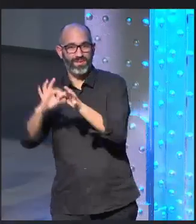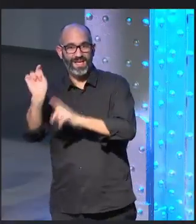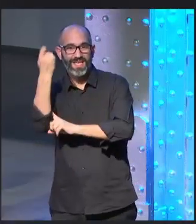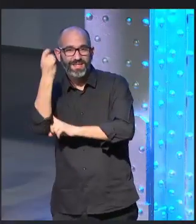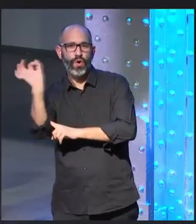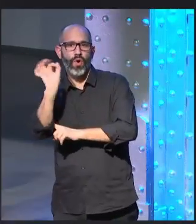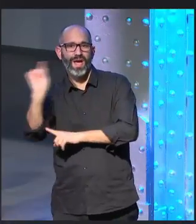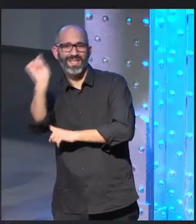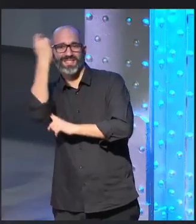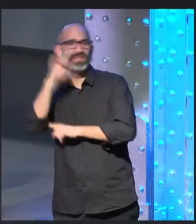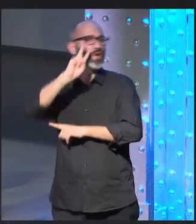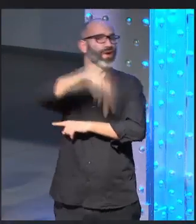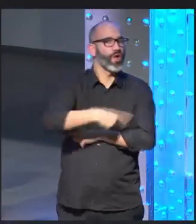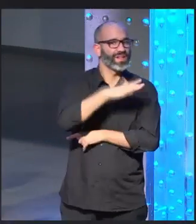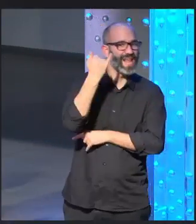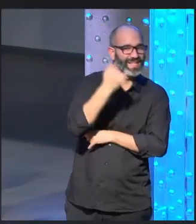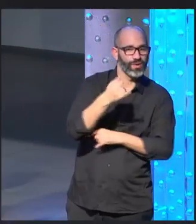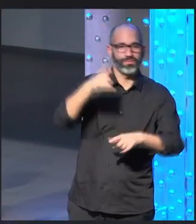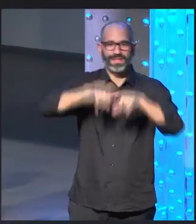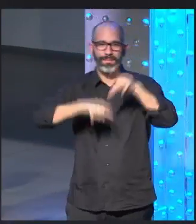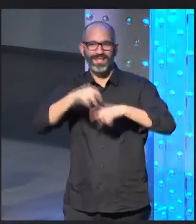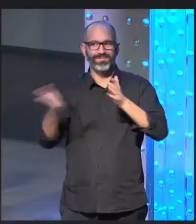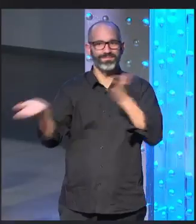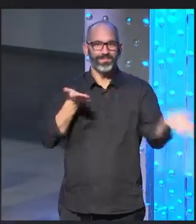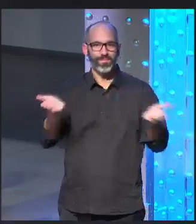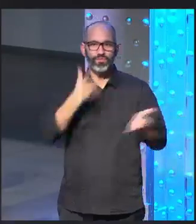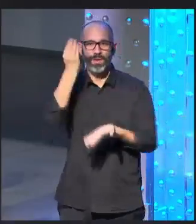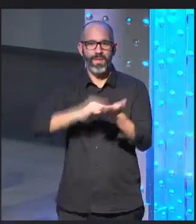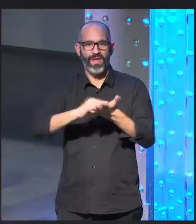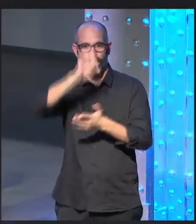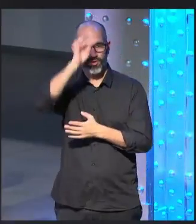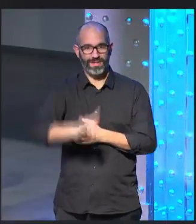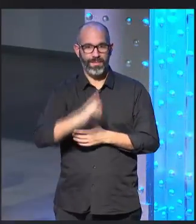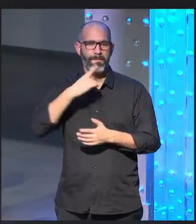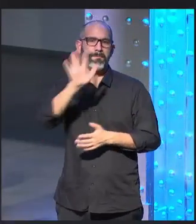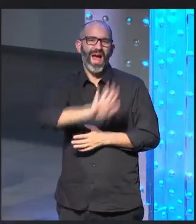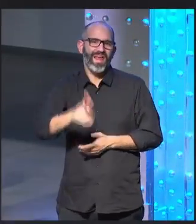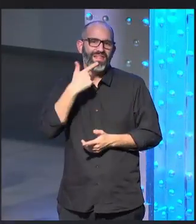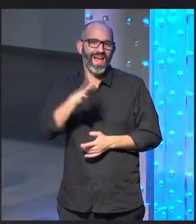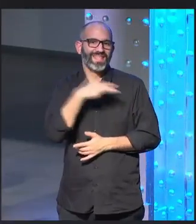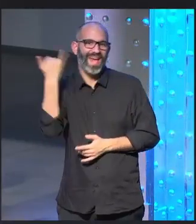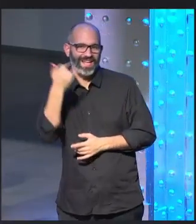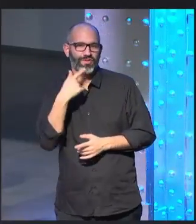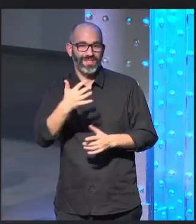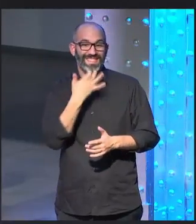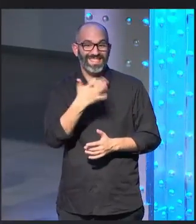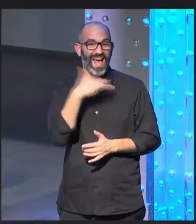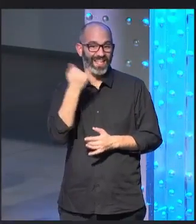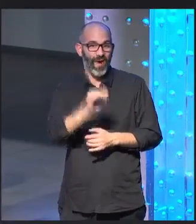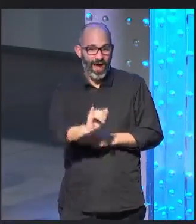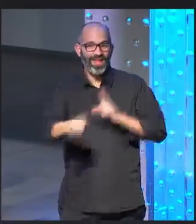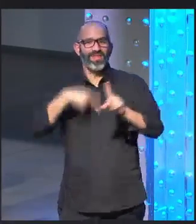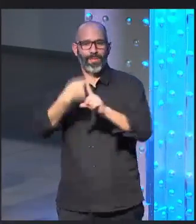el éxito el que reconoce el talento, ¿no? Nunca sabes muy bien. Parece que es el talento el que te lleva al